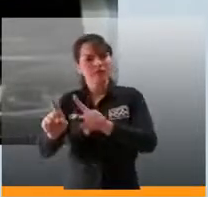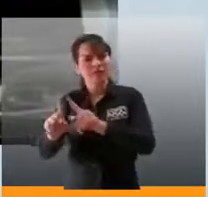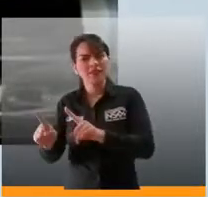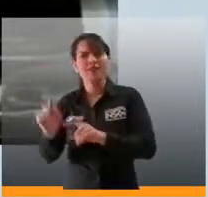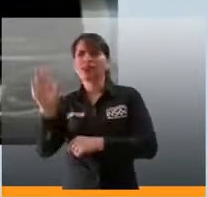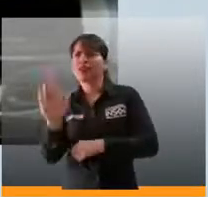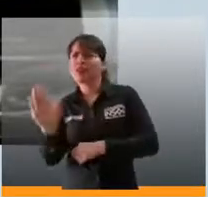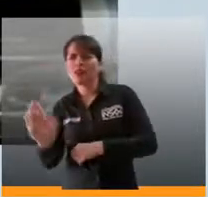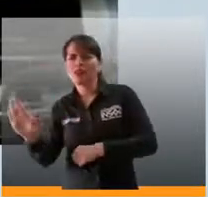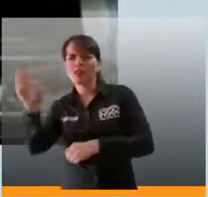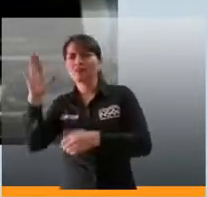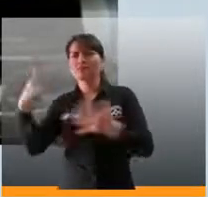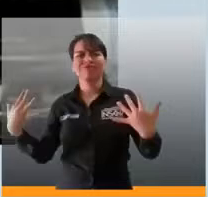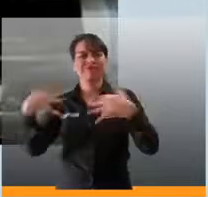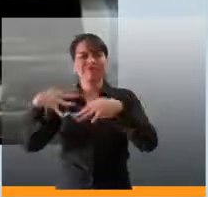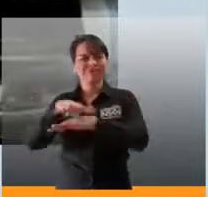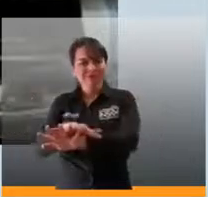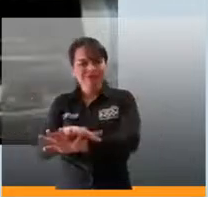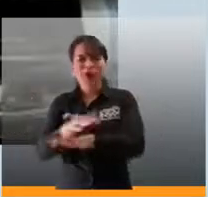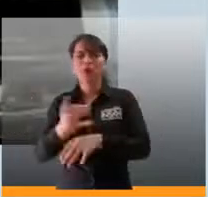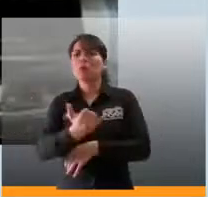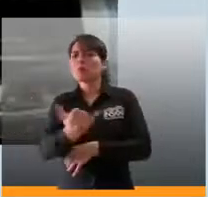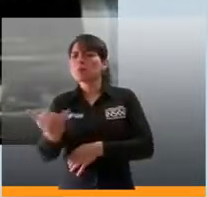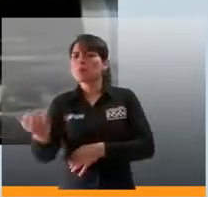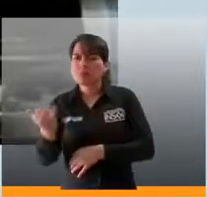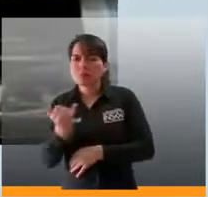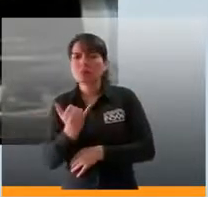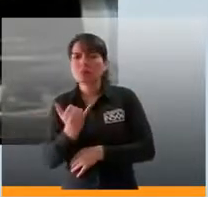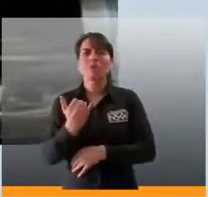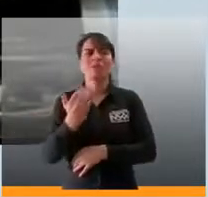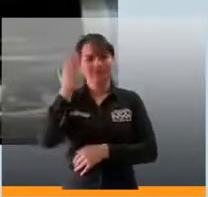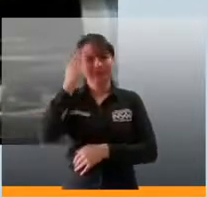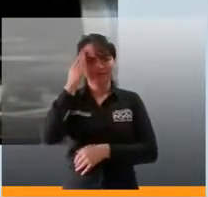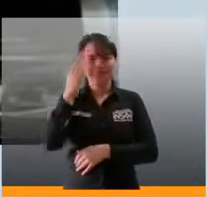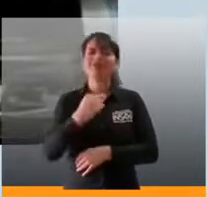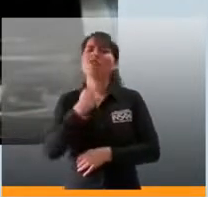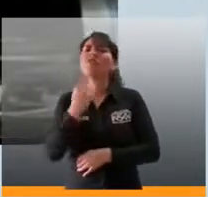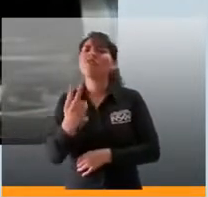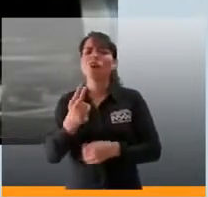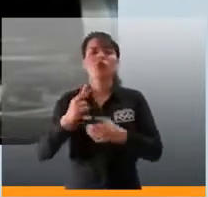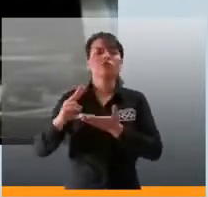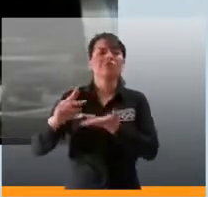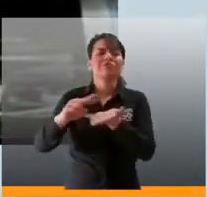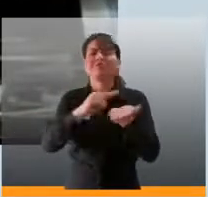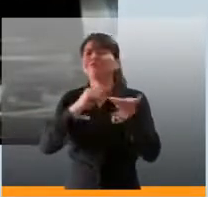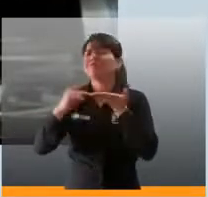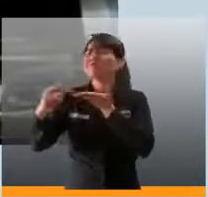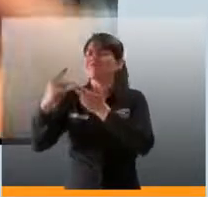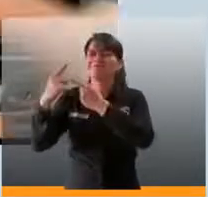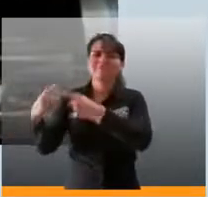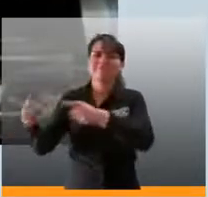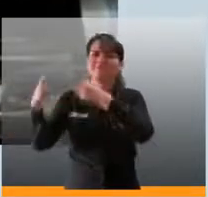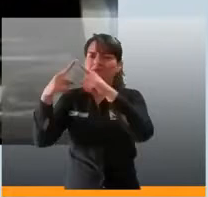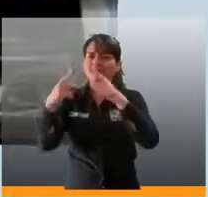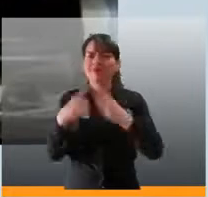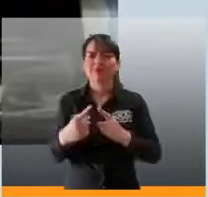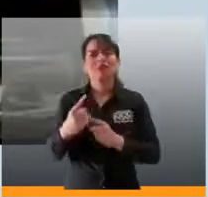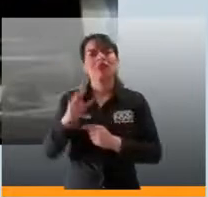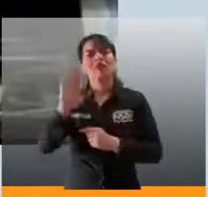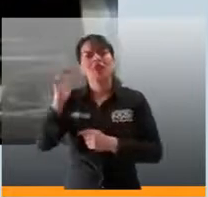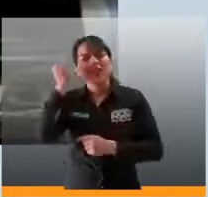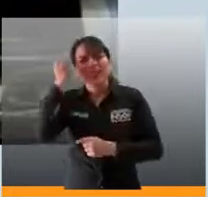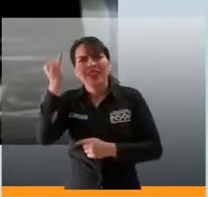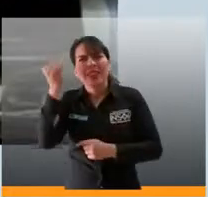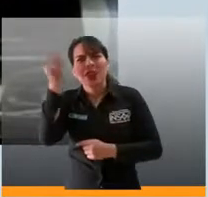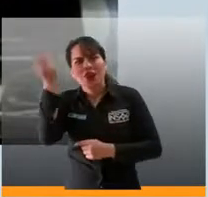regiones del país, donde se habla con los diversos acentos, la gente tiene diversas ideologías,